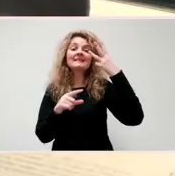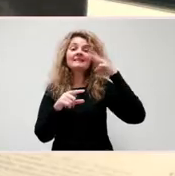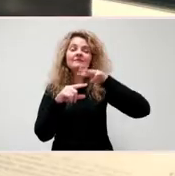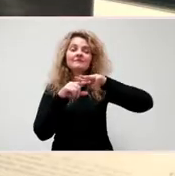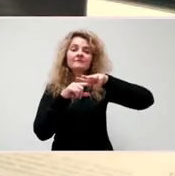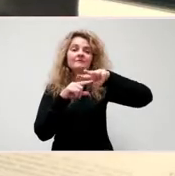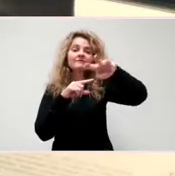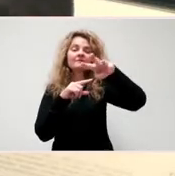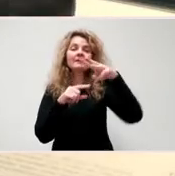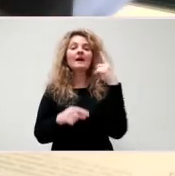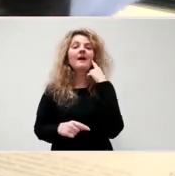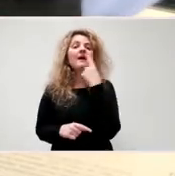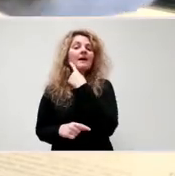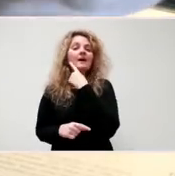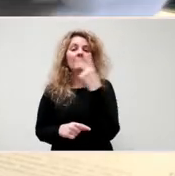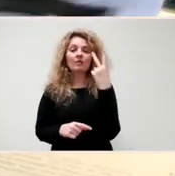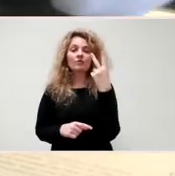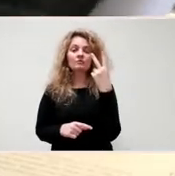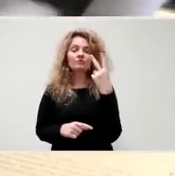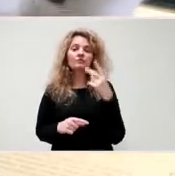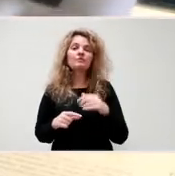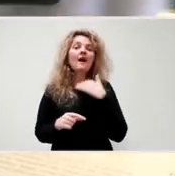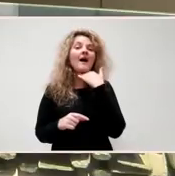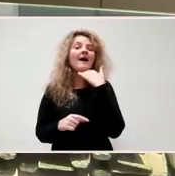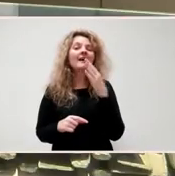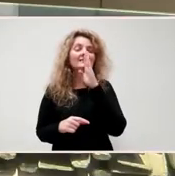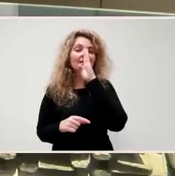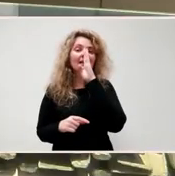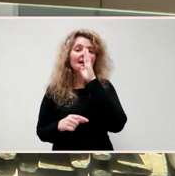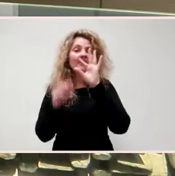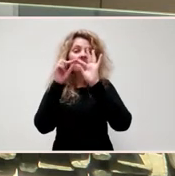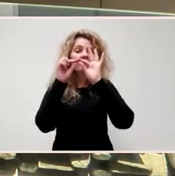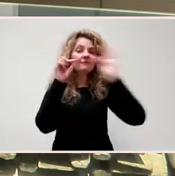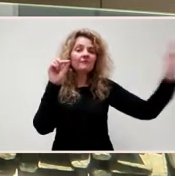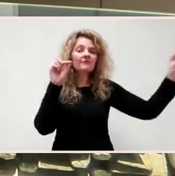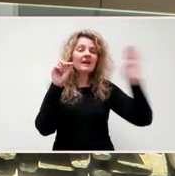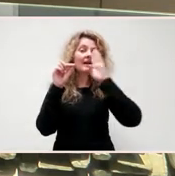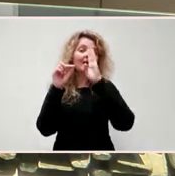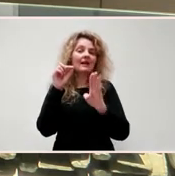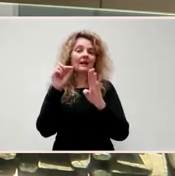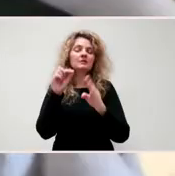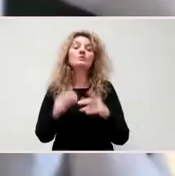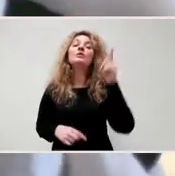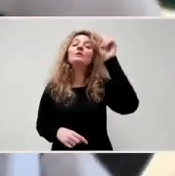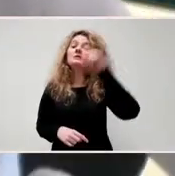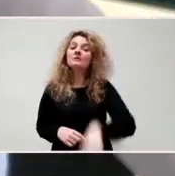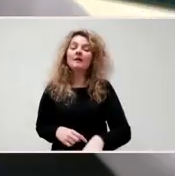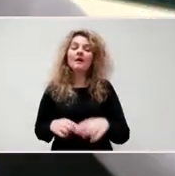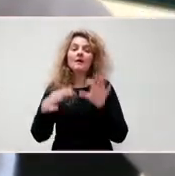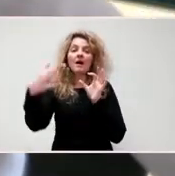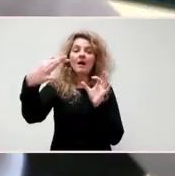triple nerviación nas dúas caras, un fío case recto, e os anéis